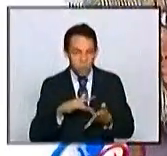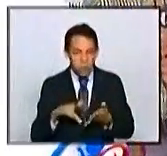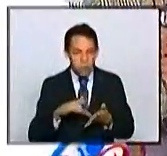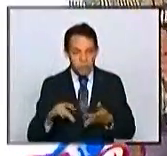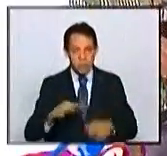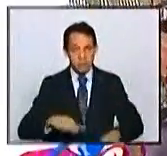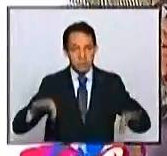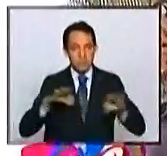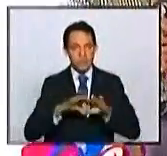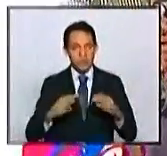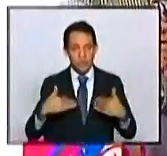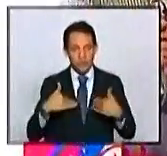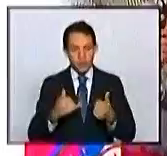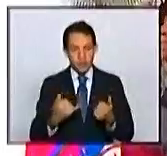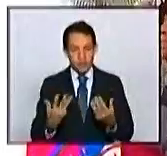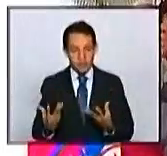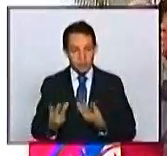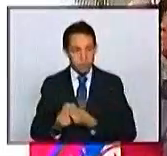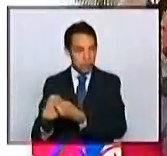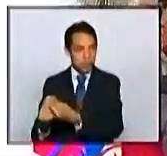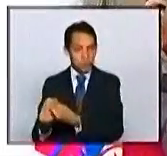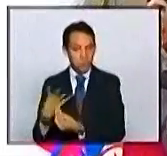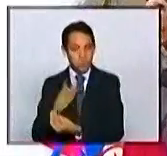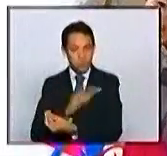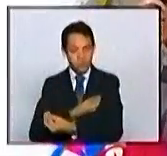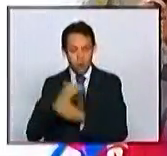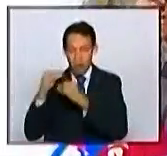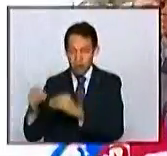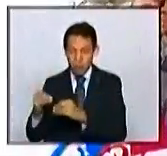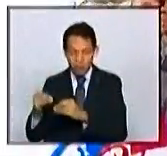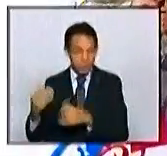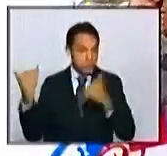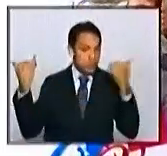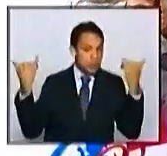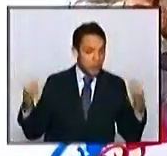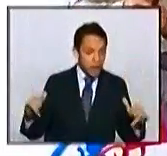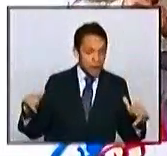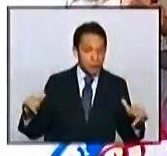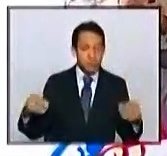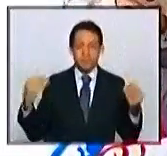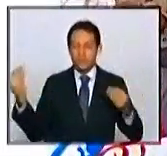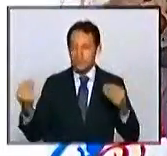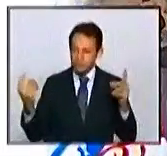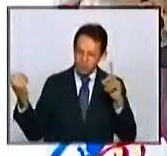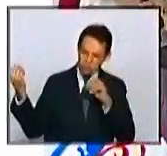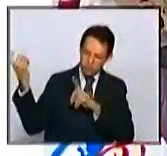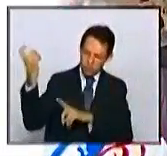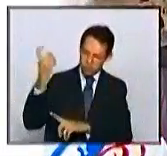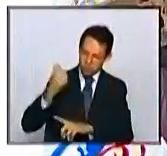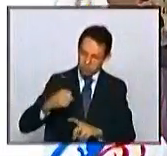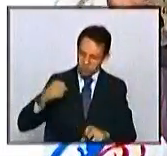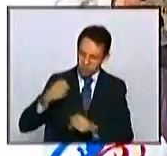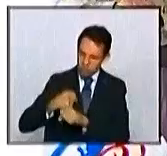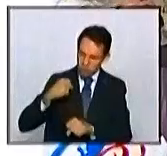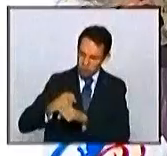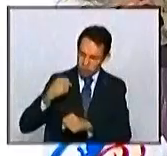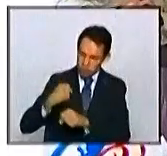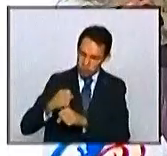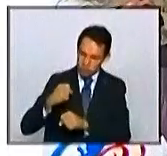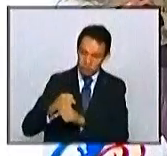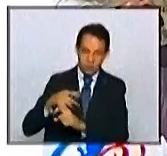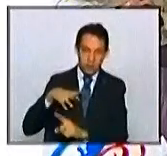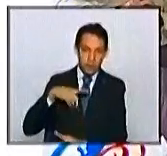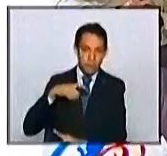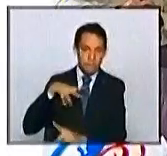Clínica de la Felicidad podemos hacer, si ya tienen el diagnóstico, nosotros podemos hacer ya el trabajo de intervención para